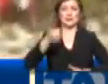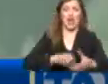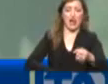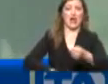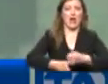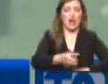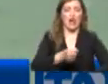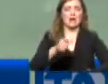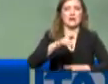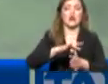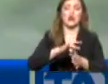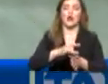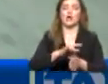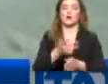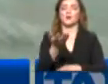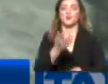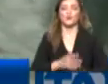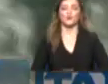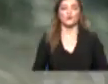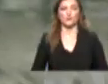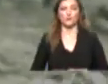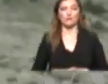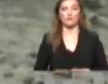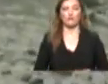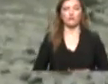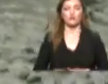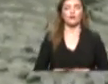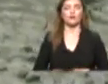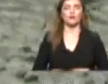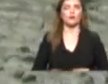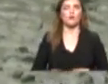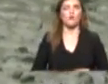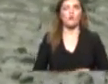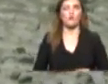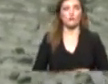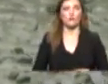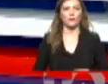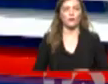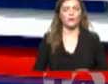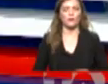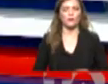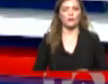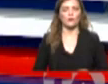vidas. En Santa Bárbara, Sucumbíos, Jairo Jacome Ortega, 24 horas.